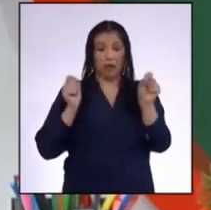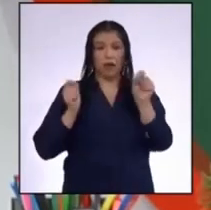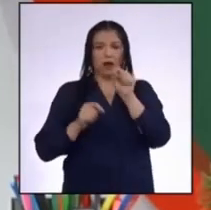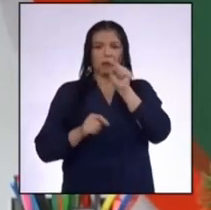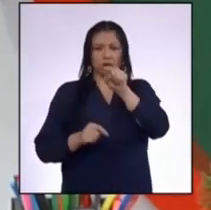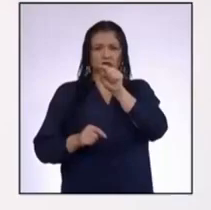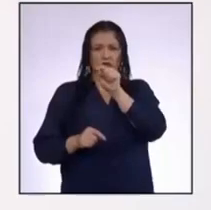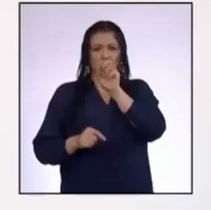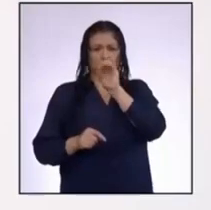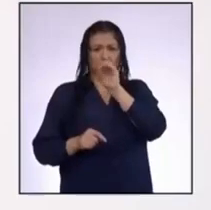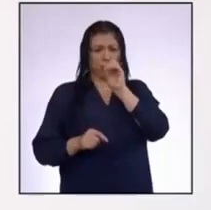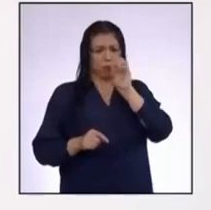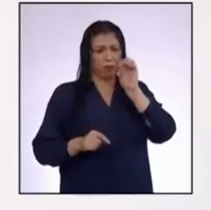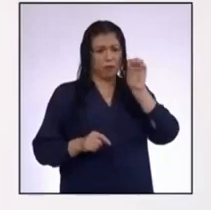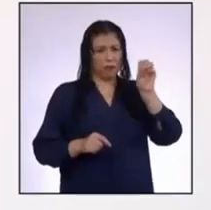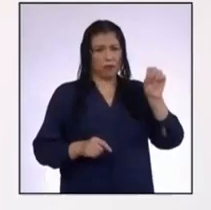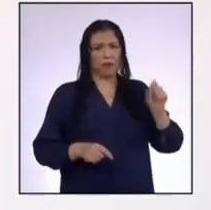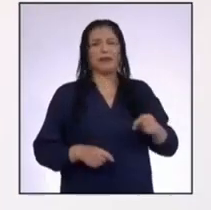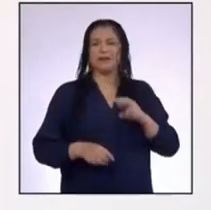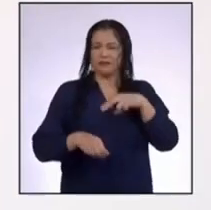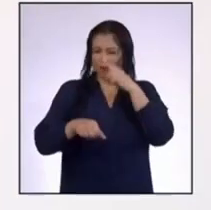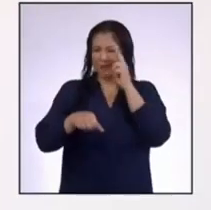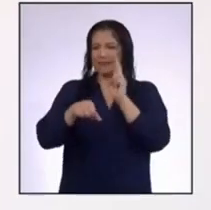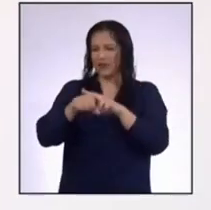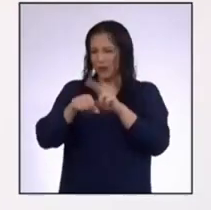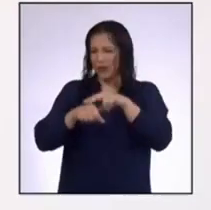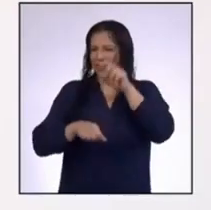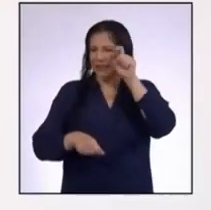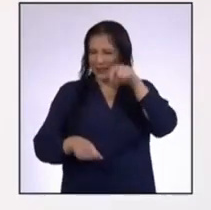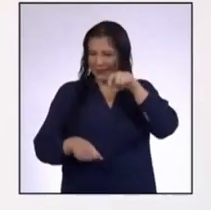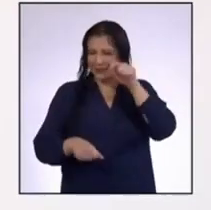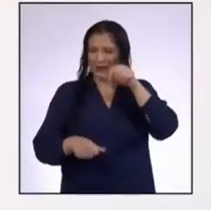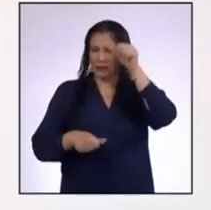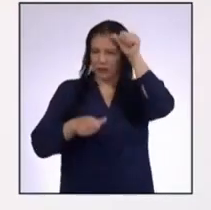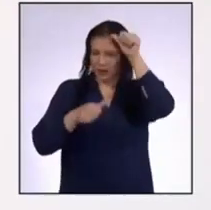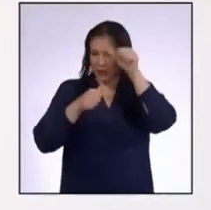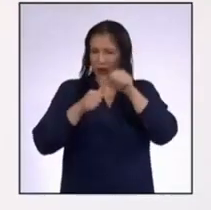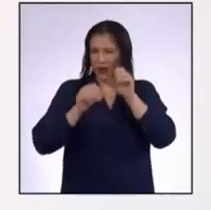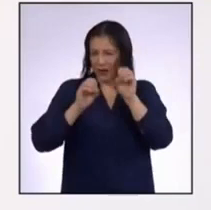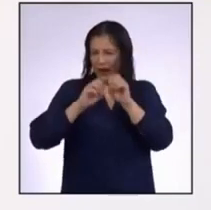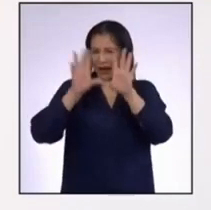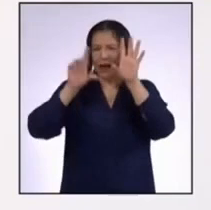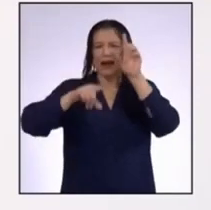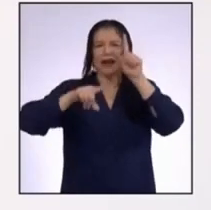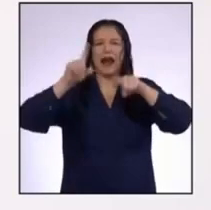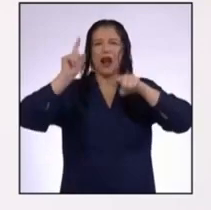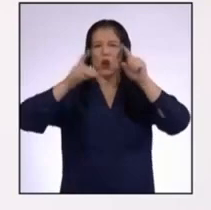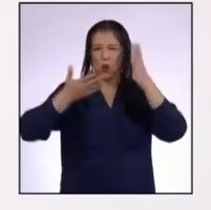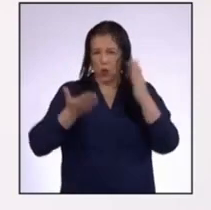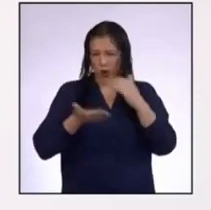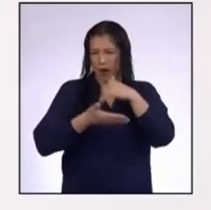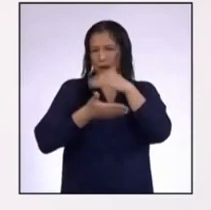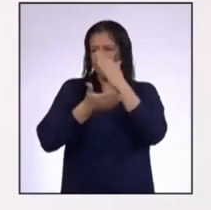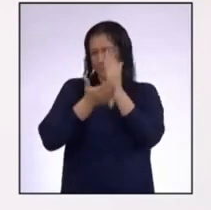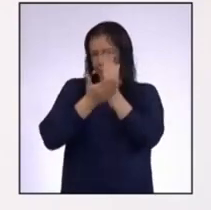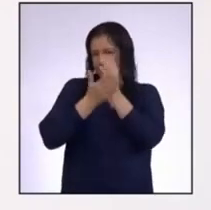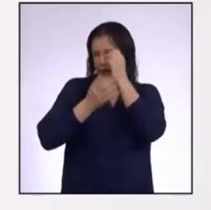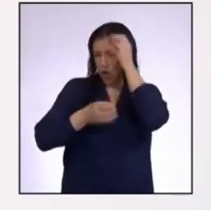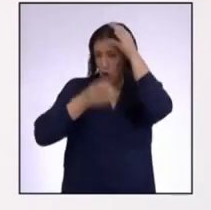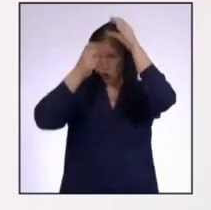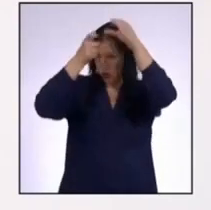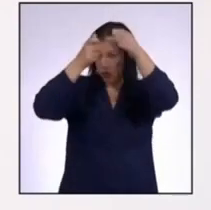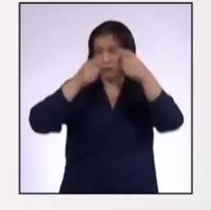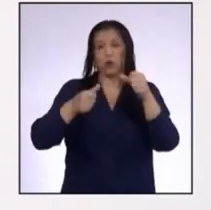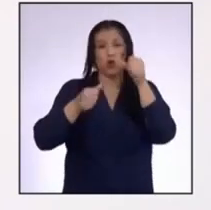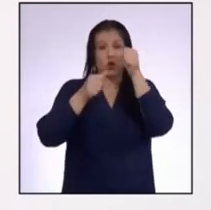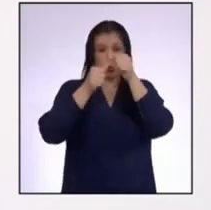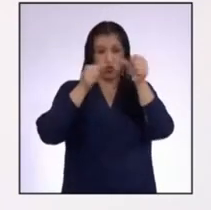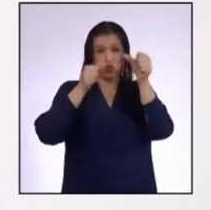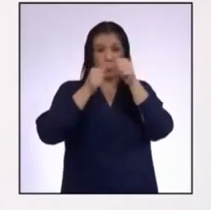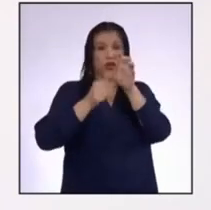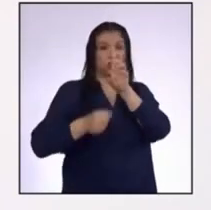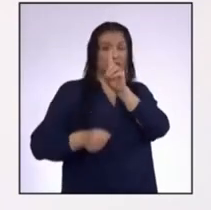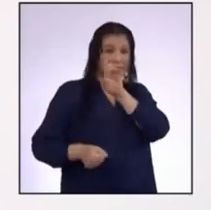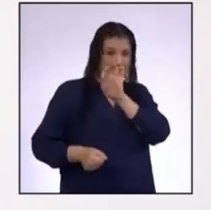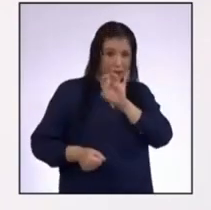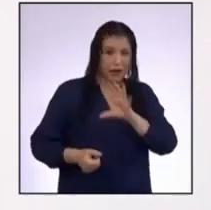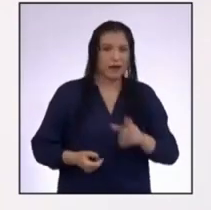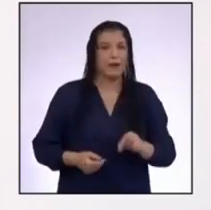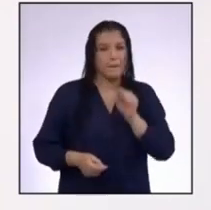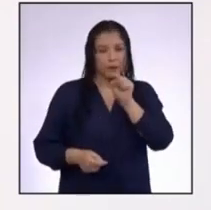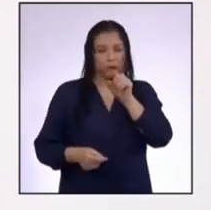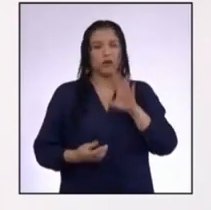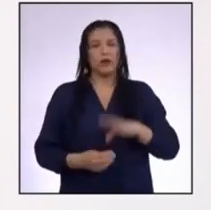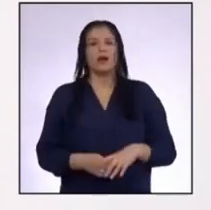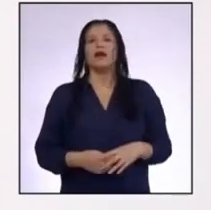cifras decimales. Es natural que necesitemos recordar y aclarar algunos aspectos relacionados a los números decimales. ¿Qué